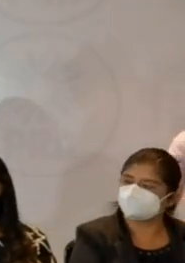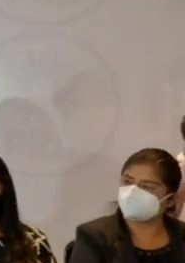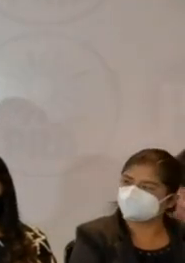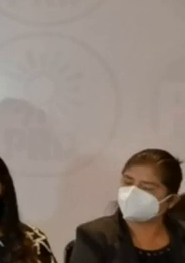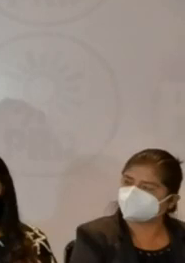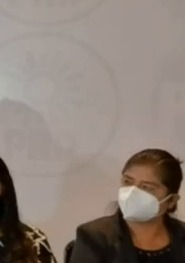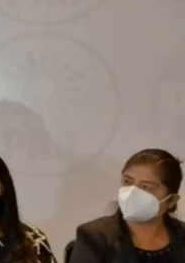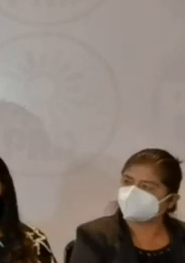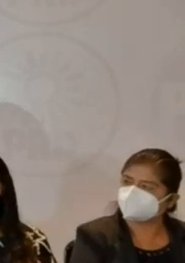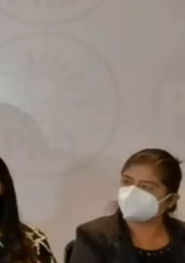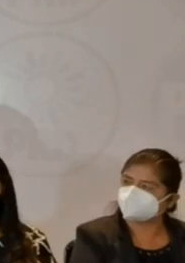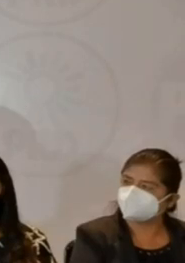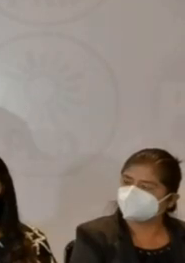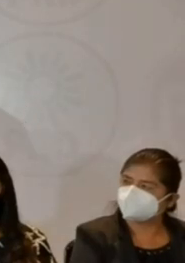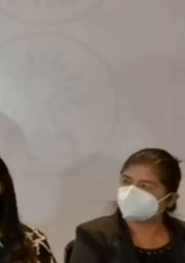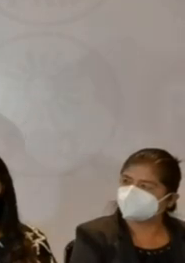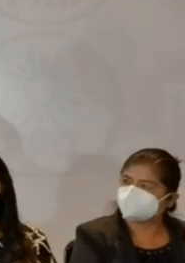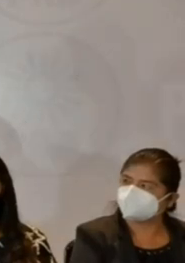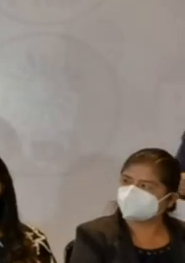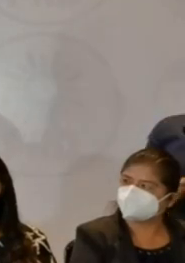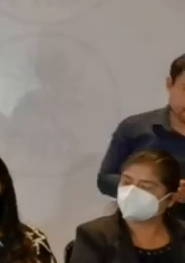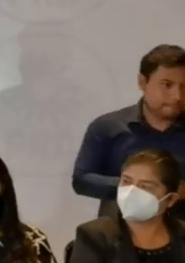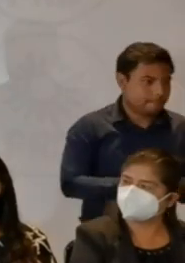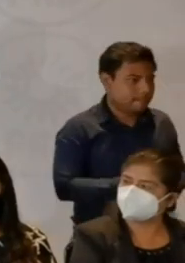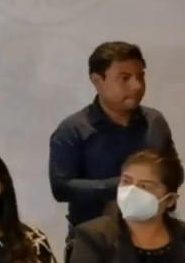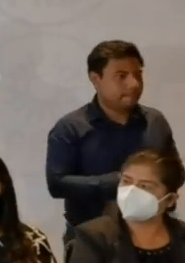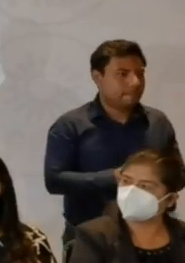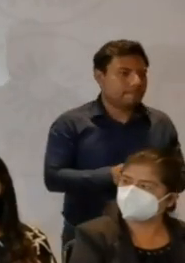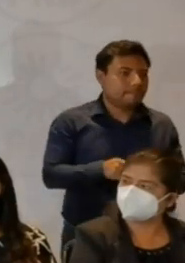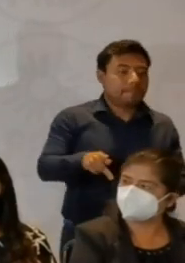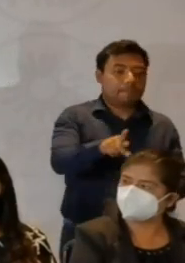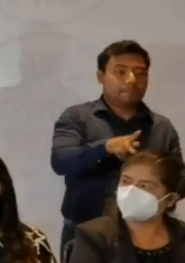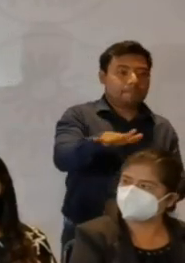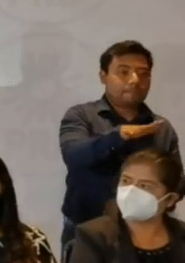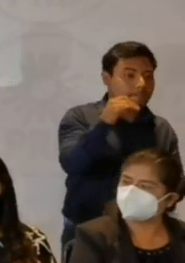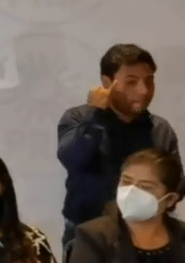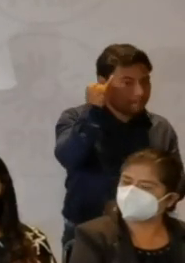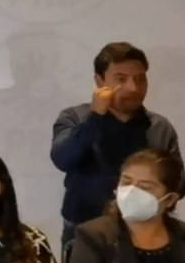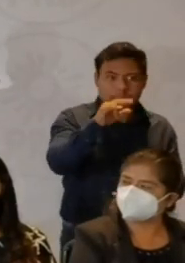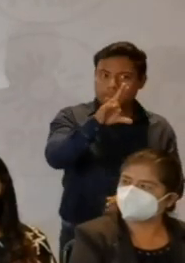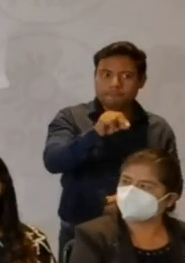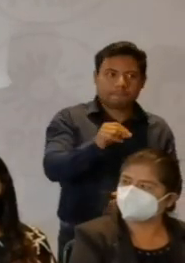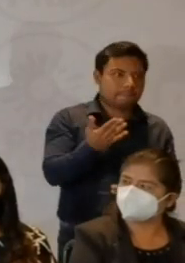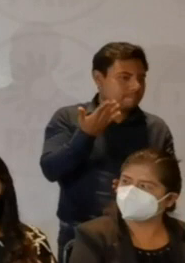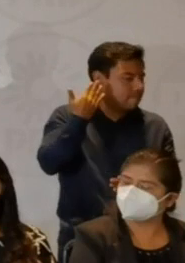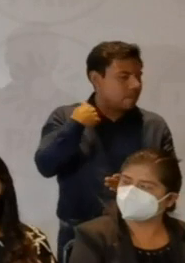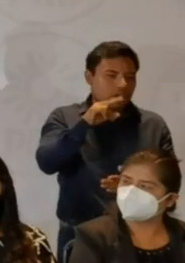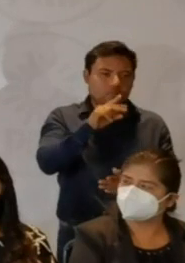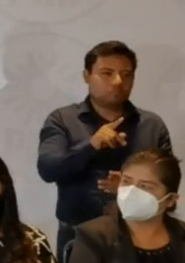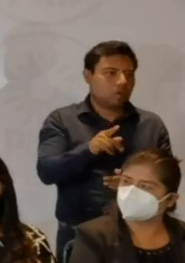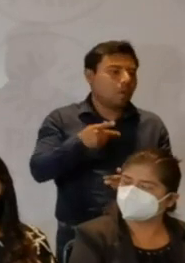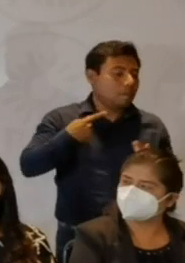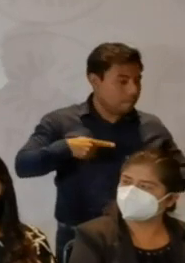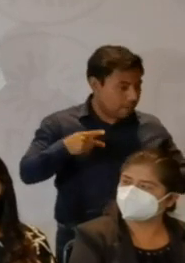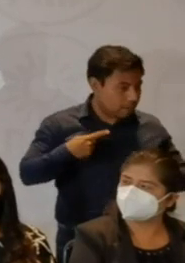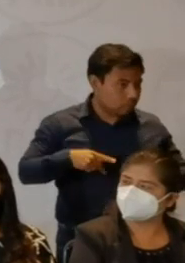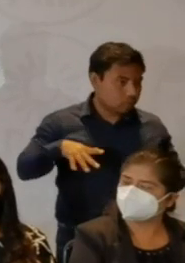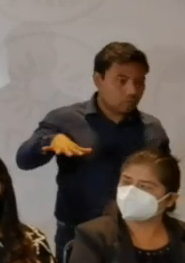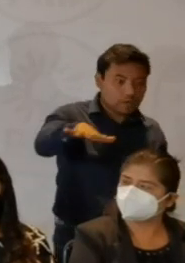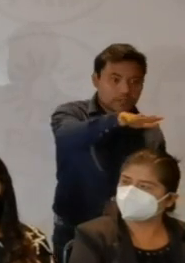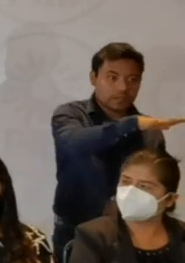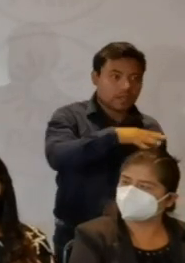para los ciudadanos de segunda. Y los pueblos indígenas y afro no son de segunda, son ciudadanas y ciudadanos de este